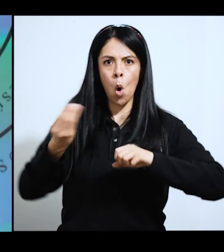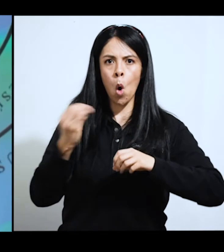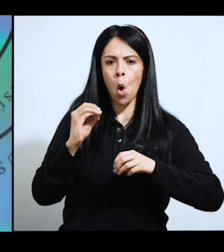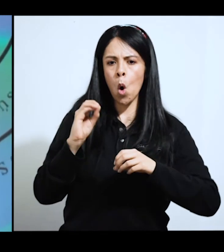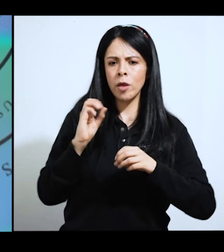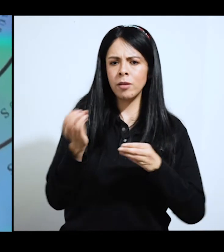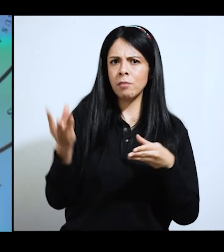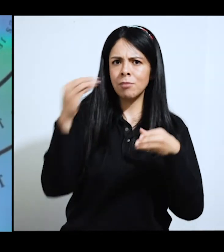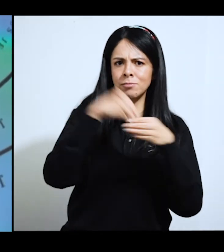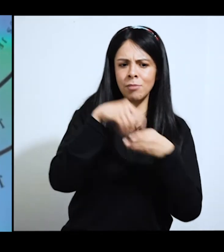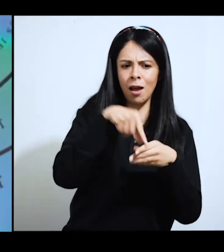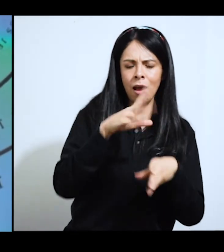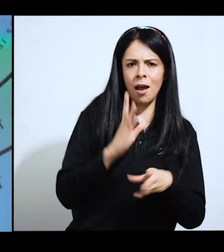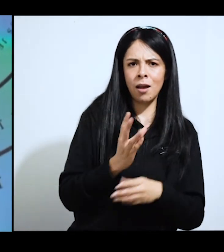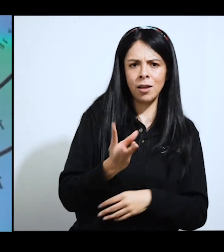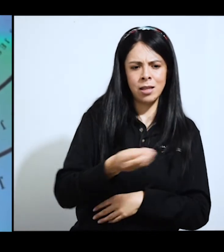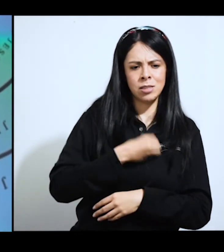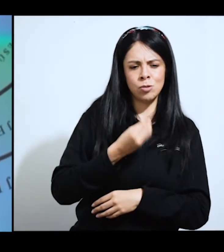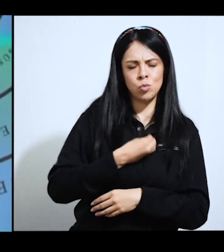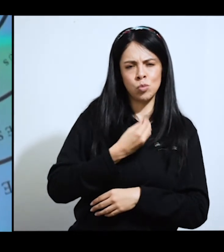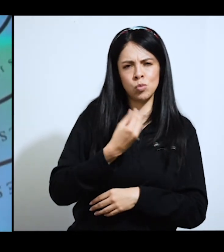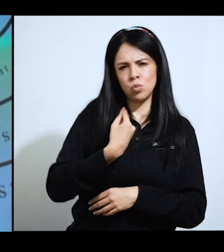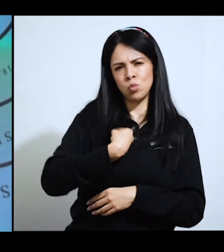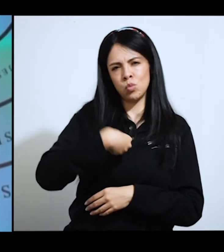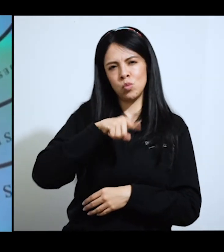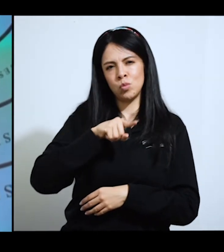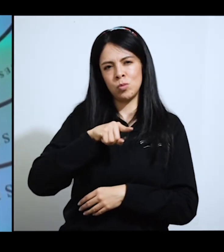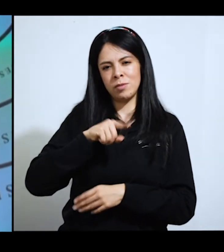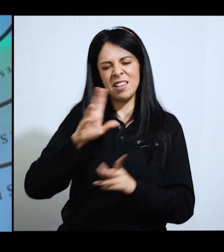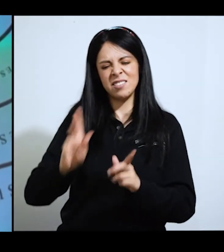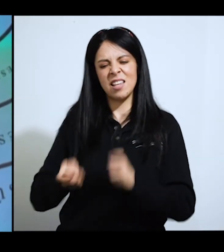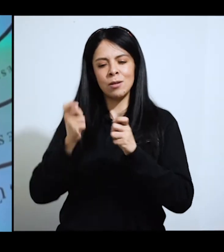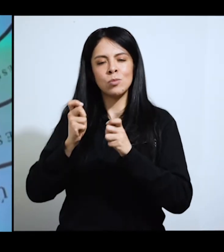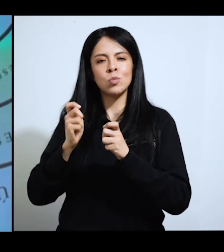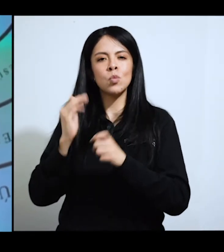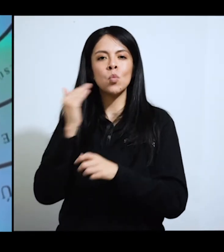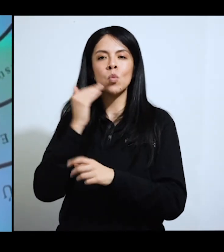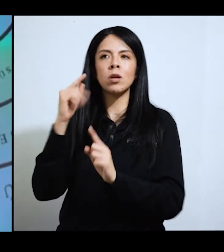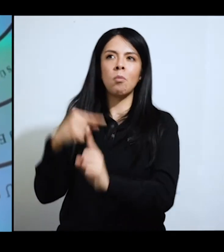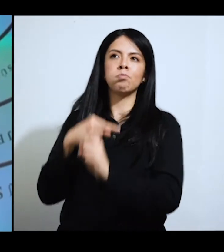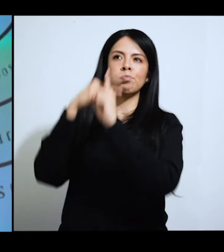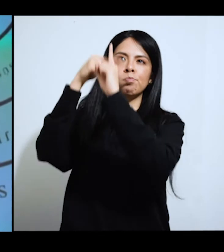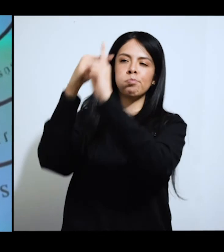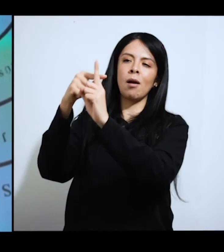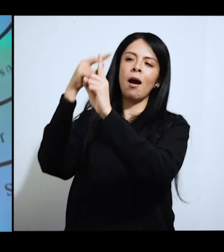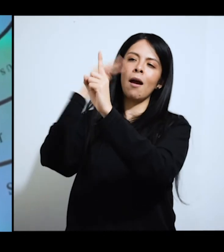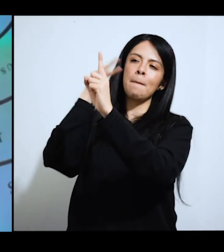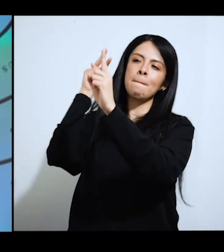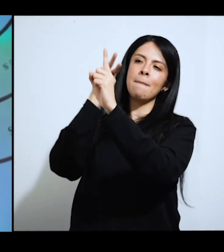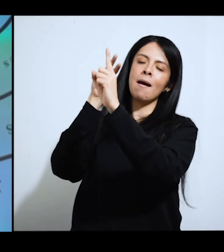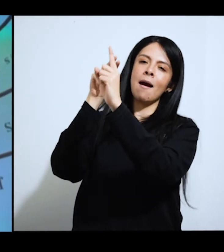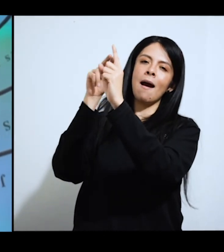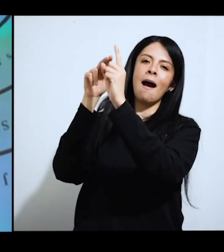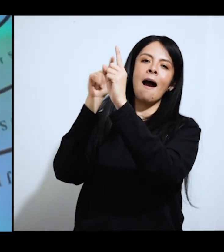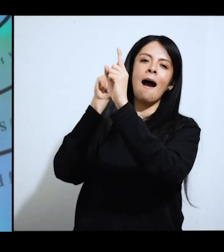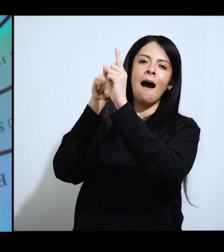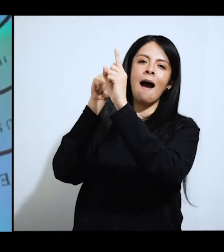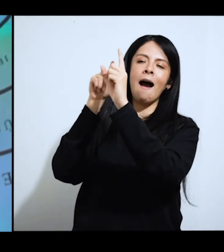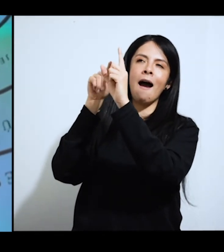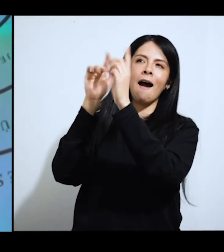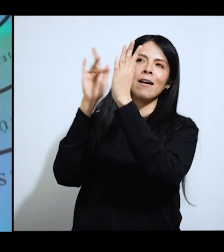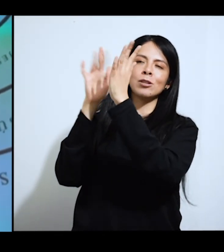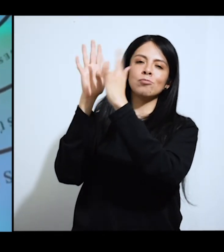Somos salvos cuando miramos la cruz y recibimos todo lo que Jesús hizo por